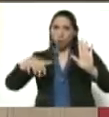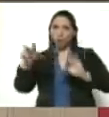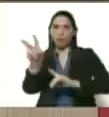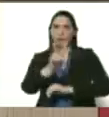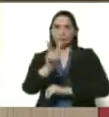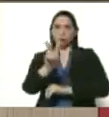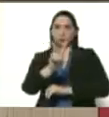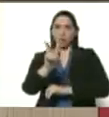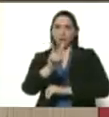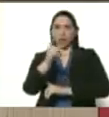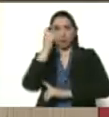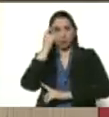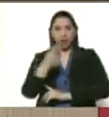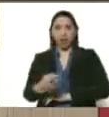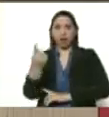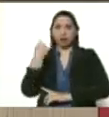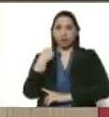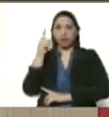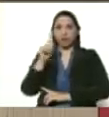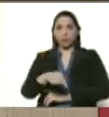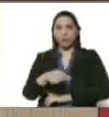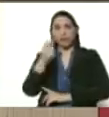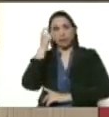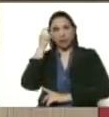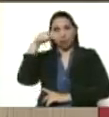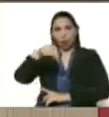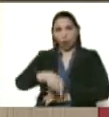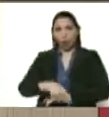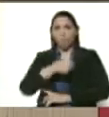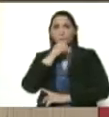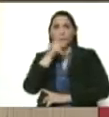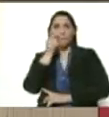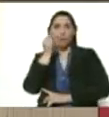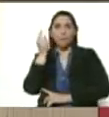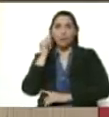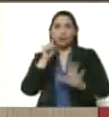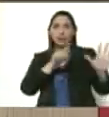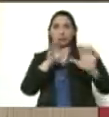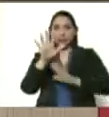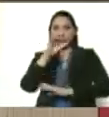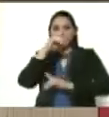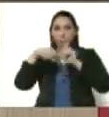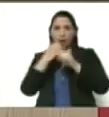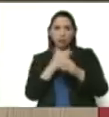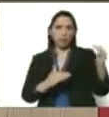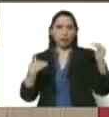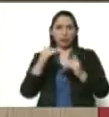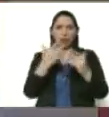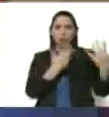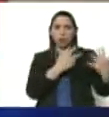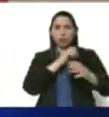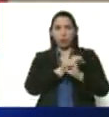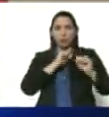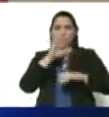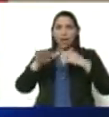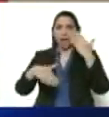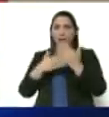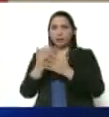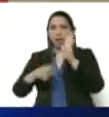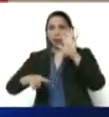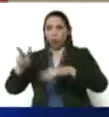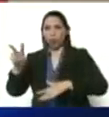venezolano. El día de ayer y el día de hoy, nuestros adultos mayores de 65 años, entre 8 de la mañana y 12 del